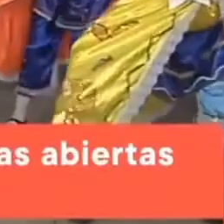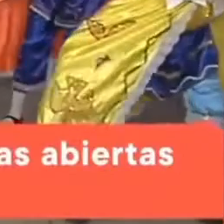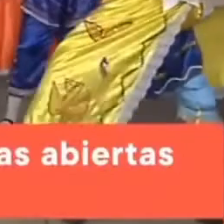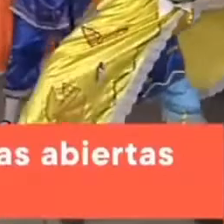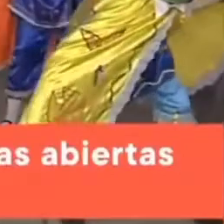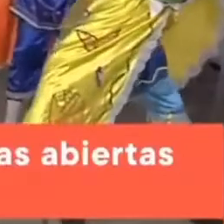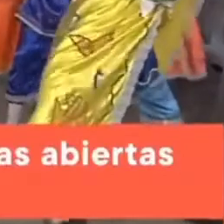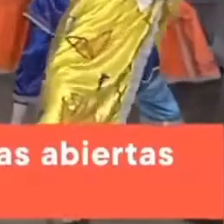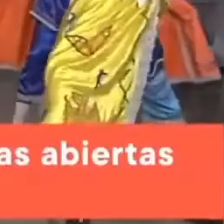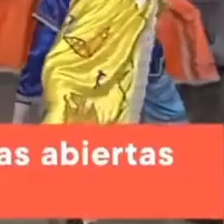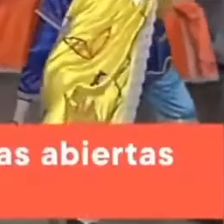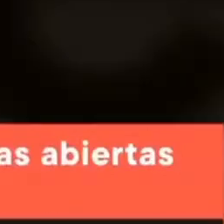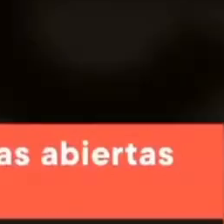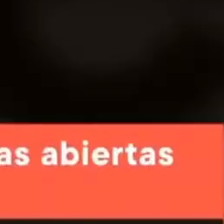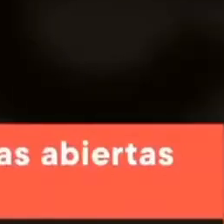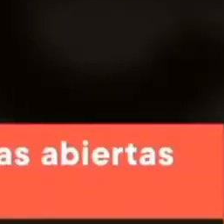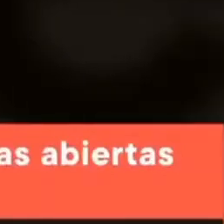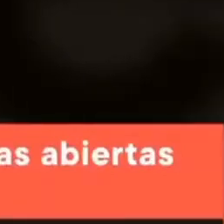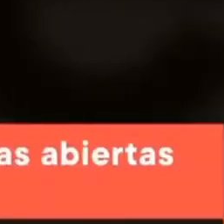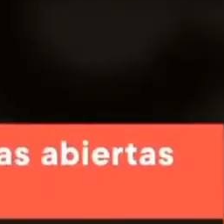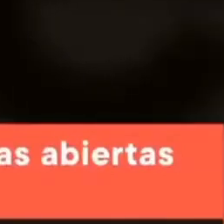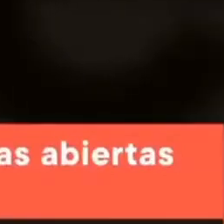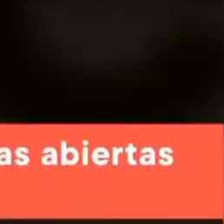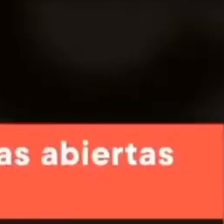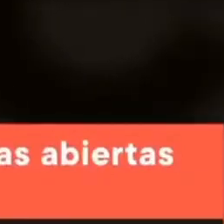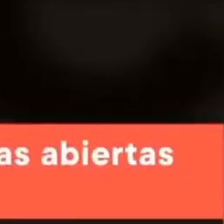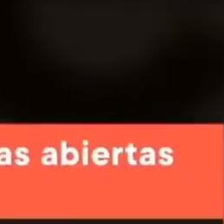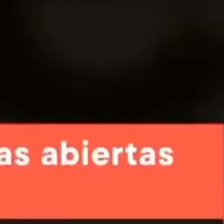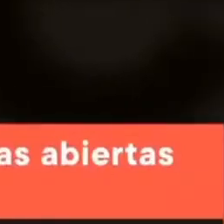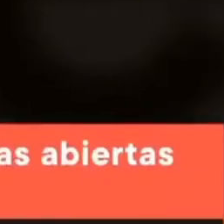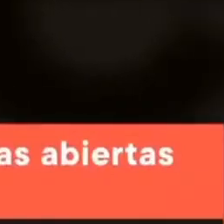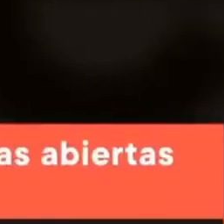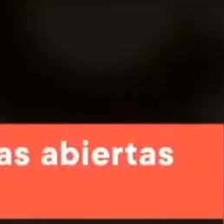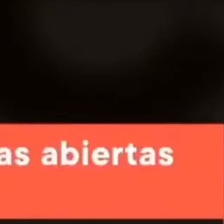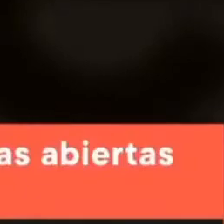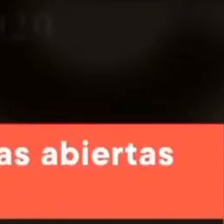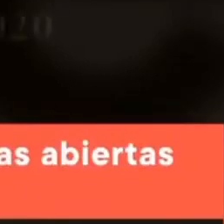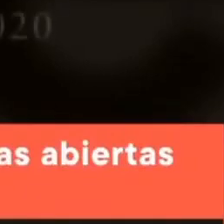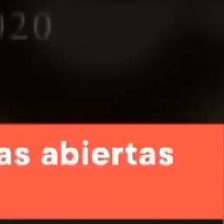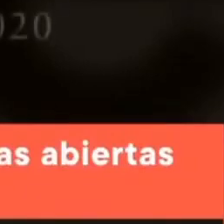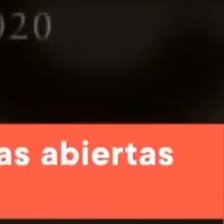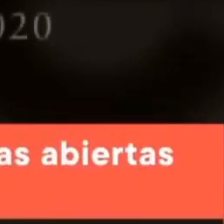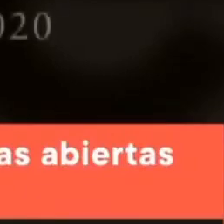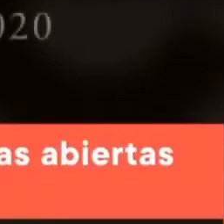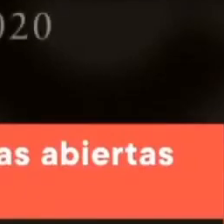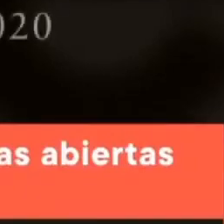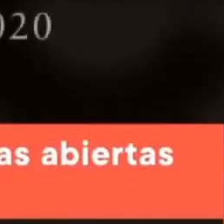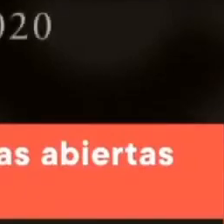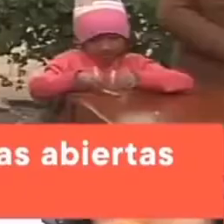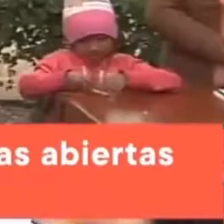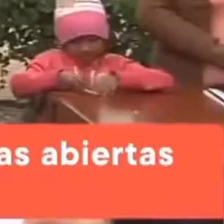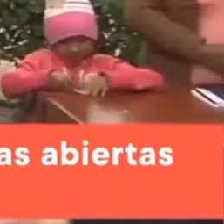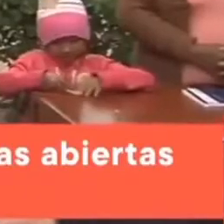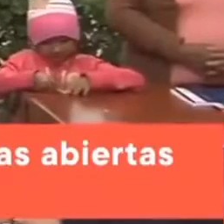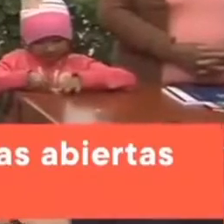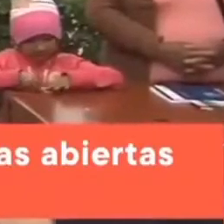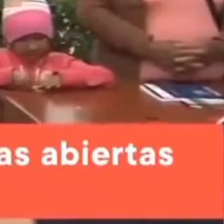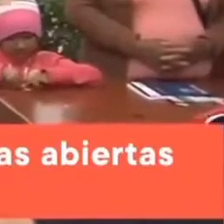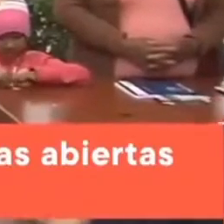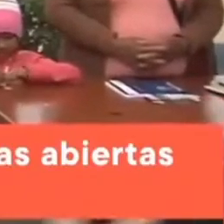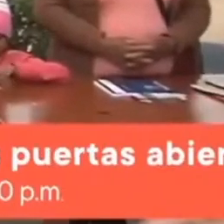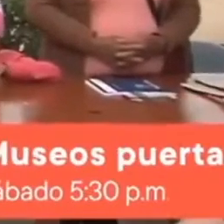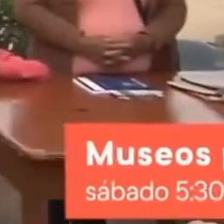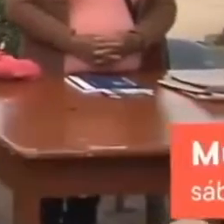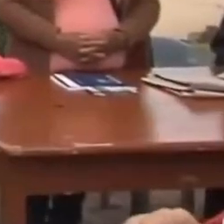Acompáñenme en este interesante programa. Luis Repetto Málaga, un programa especial de Museos Puertas Abiertas. Este sábado